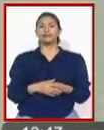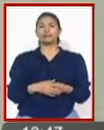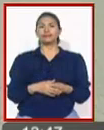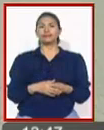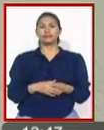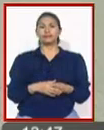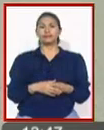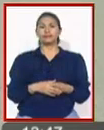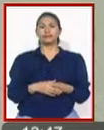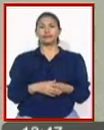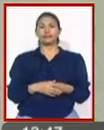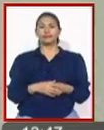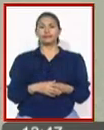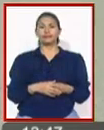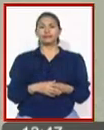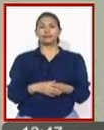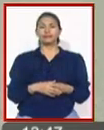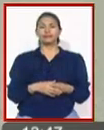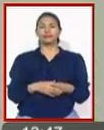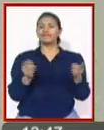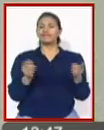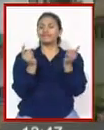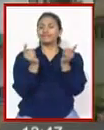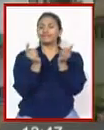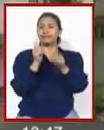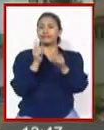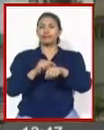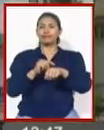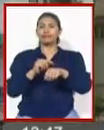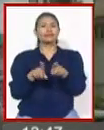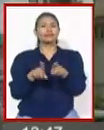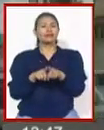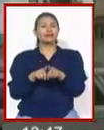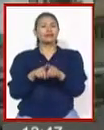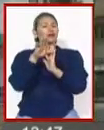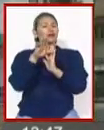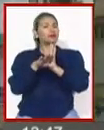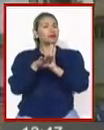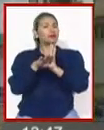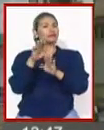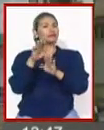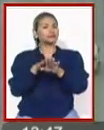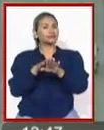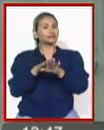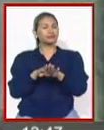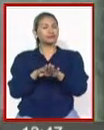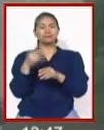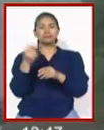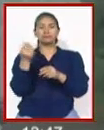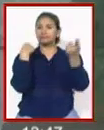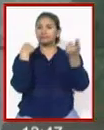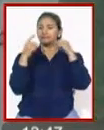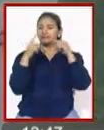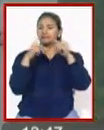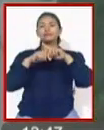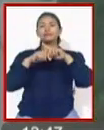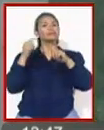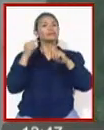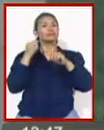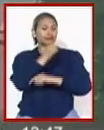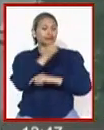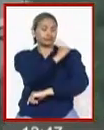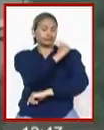sí. Un breve tiempo nada más. Por su baja intensidad para otros, el sismo pasó desapercibido. Sin embargo, según